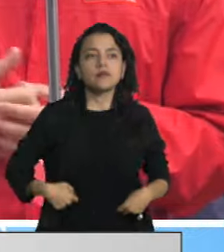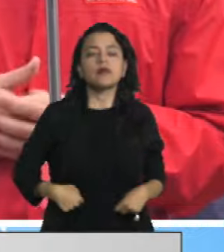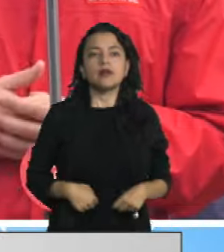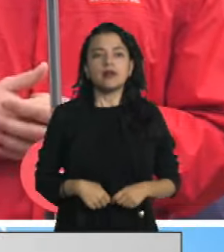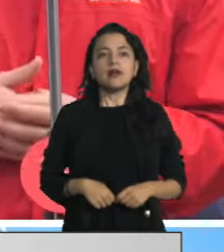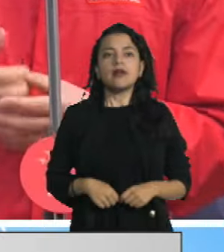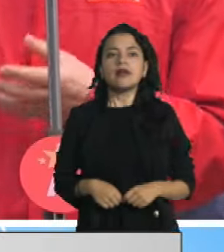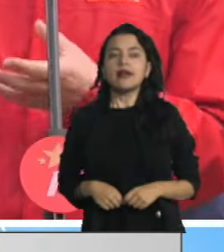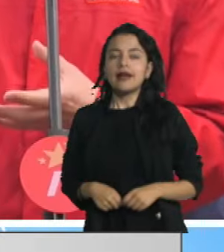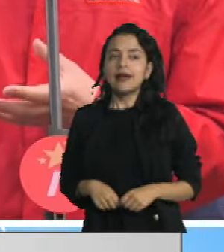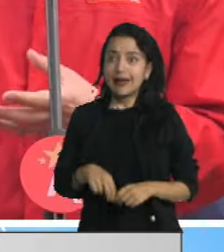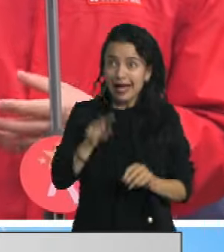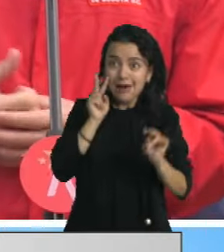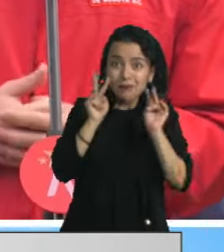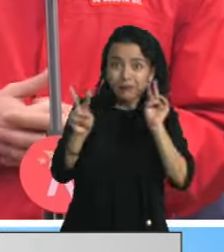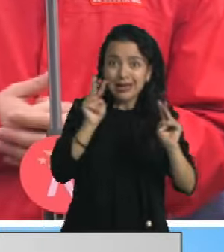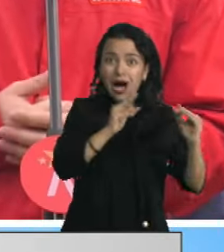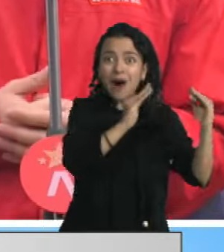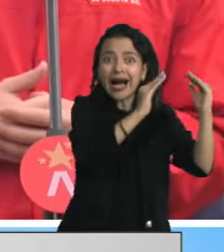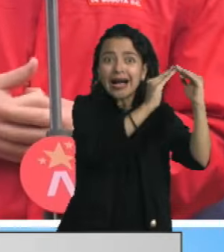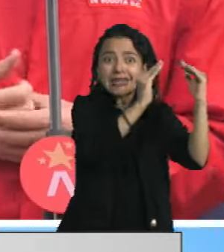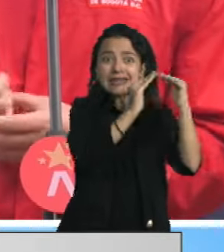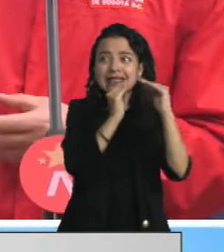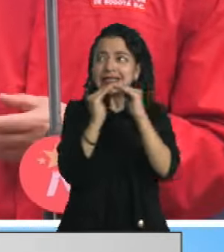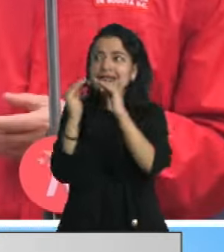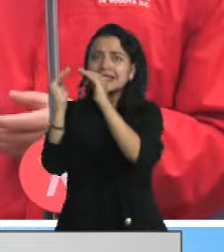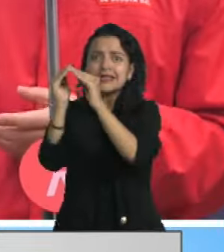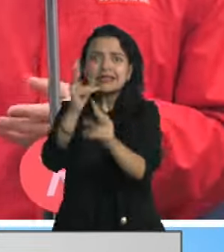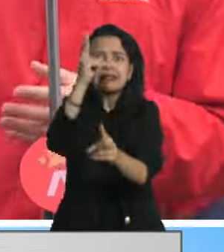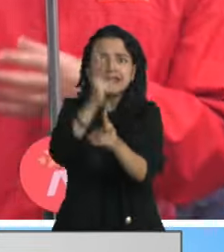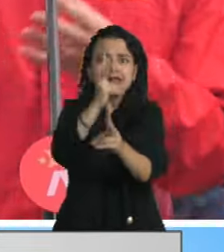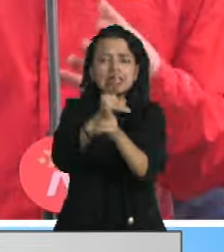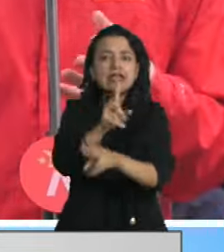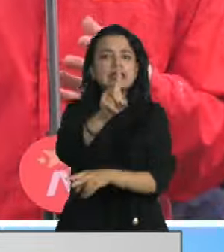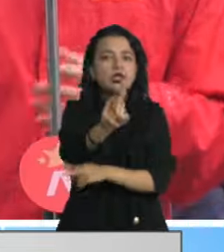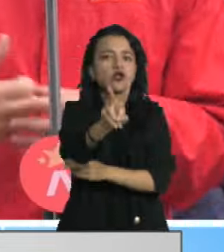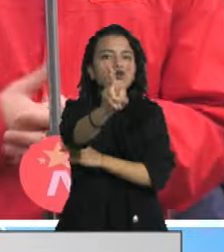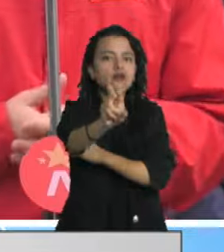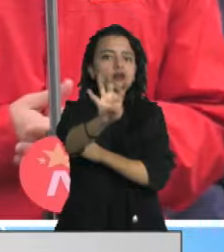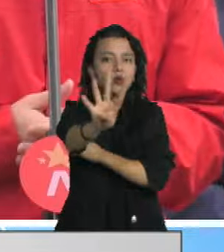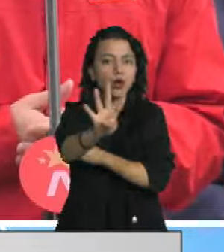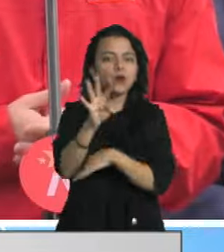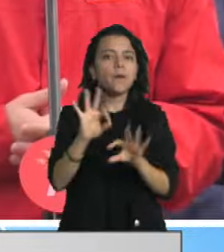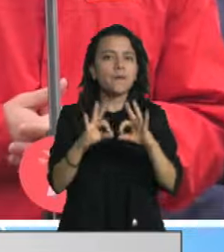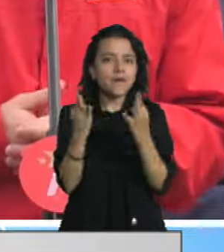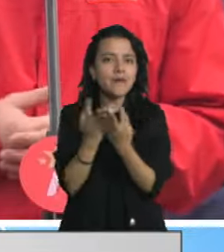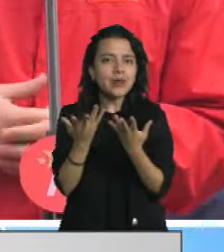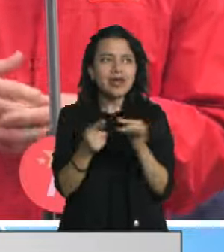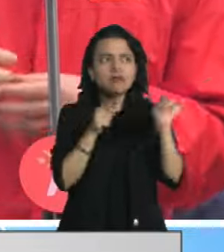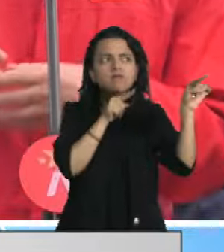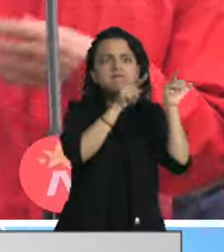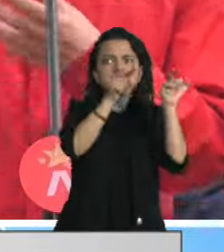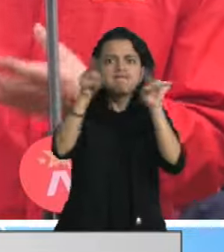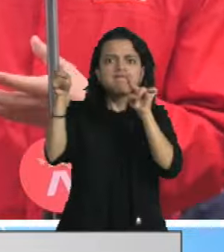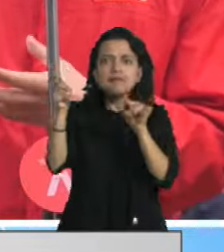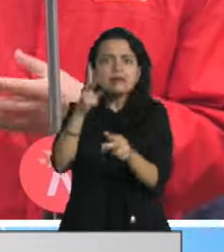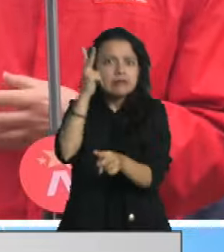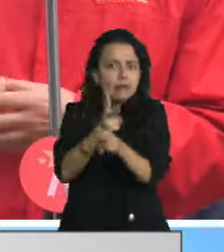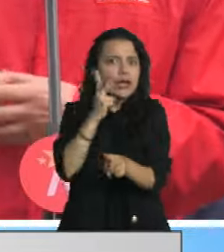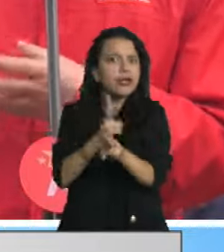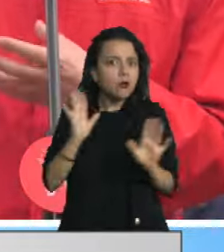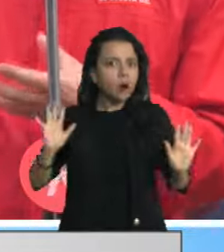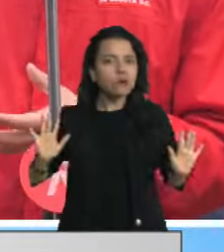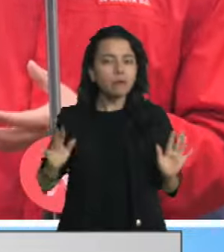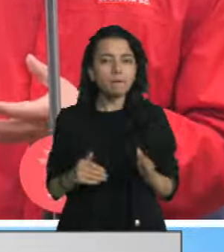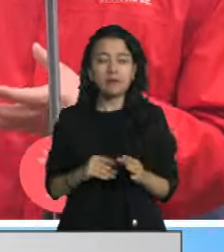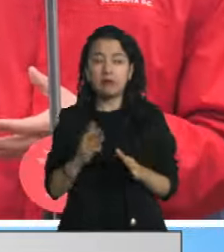reubicaciones por riesgo de personas que están en riesgo, cerca de 174 personas o familias. En el caso preventivo, más